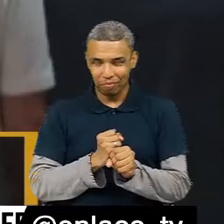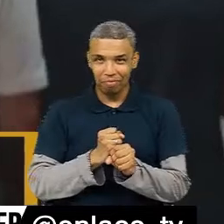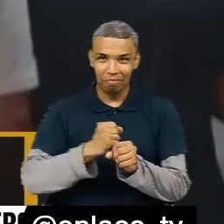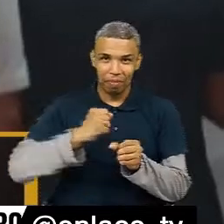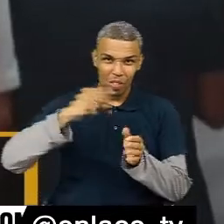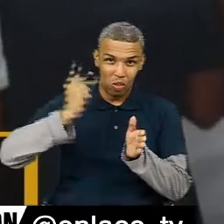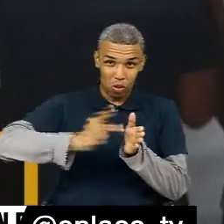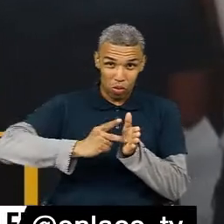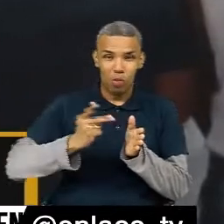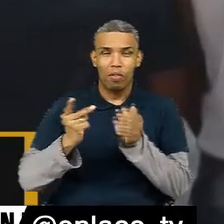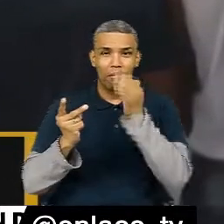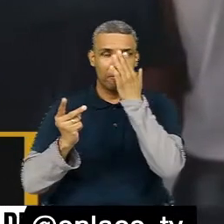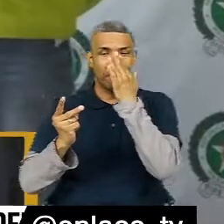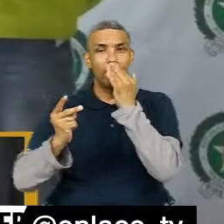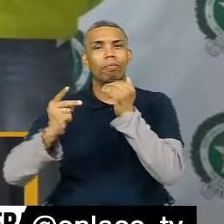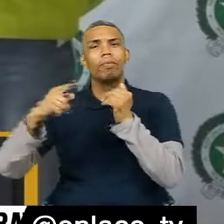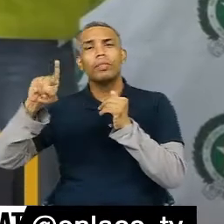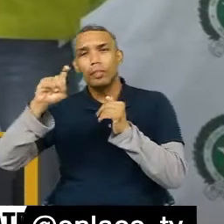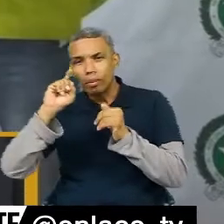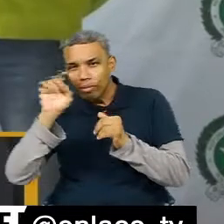4 individuos.